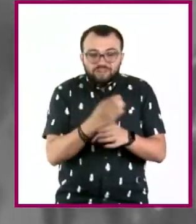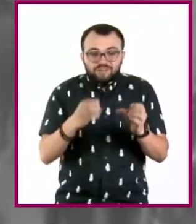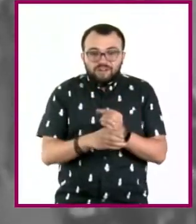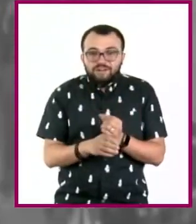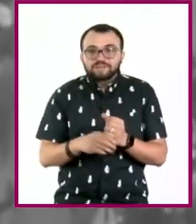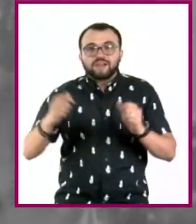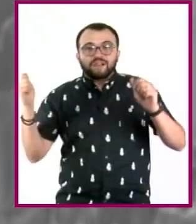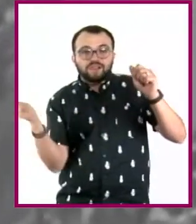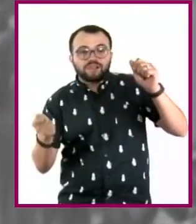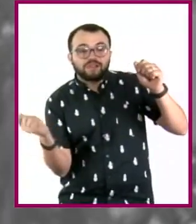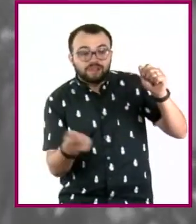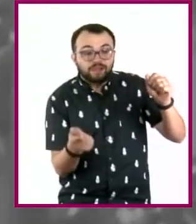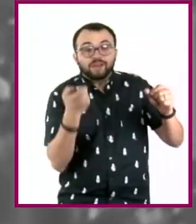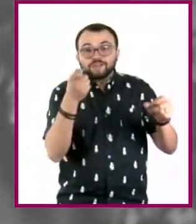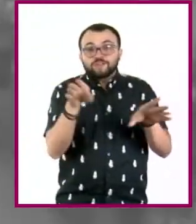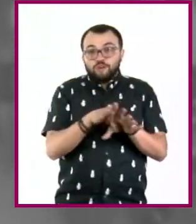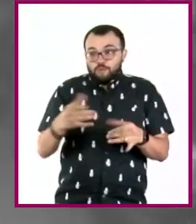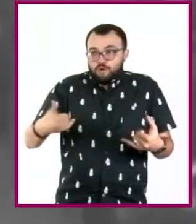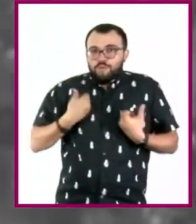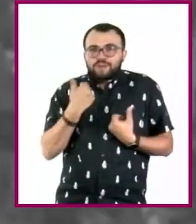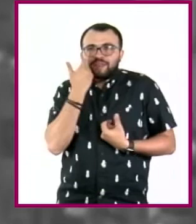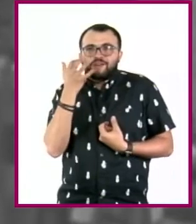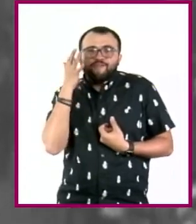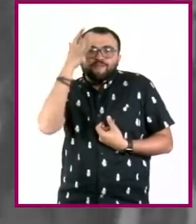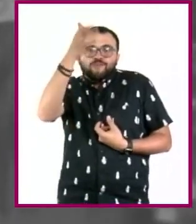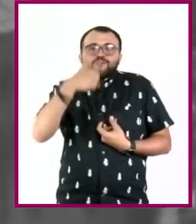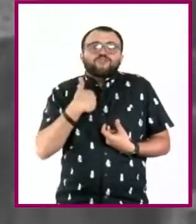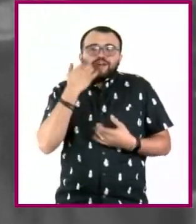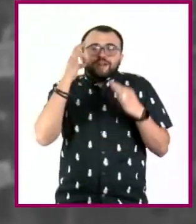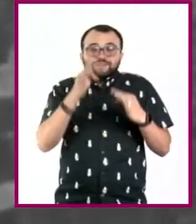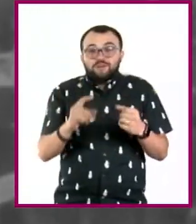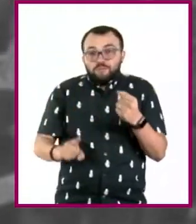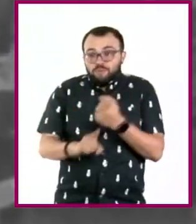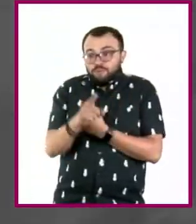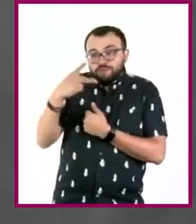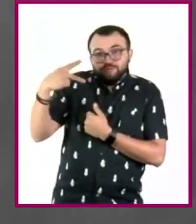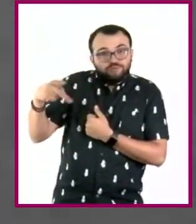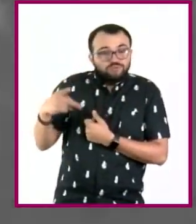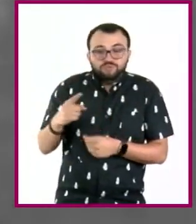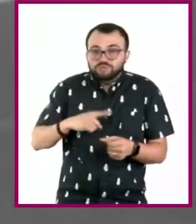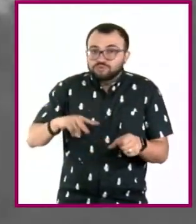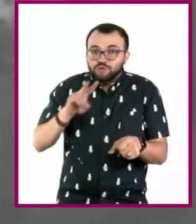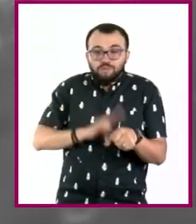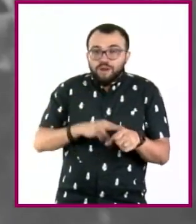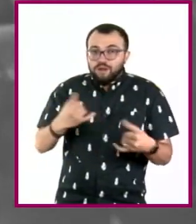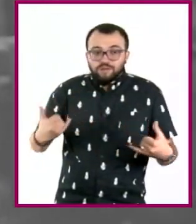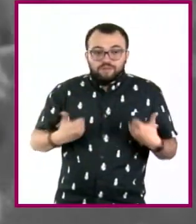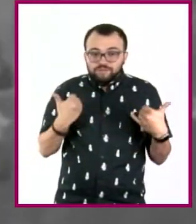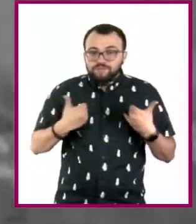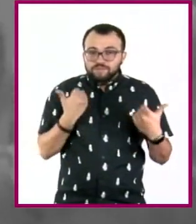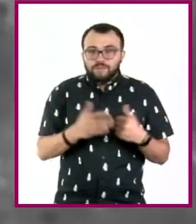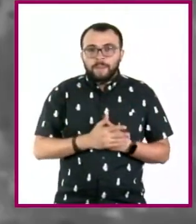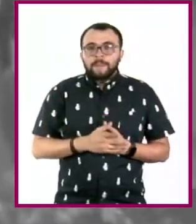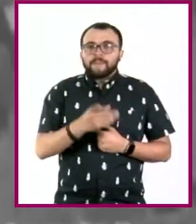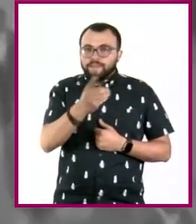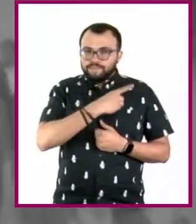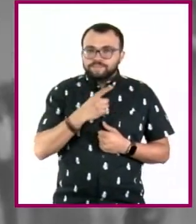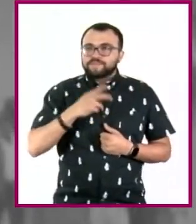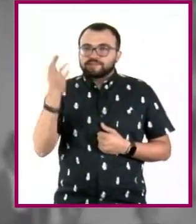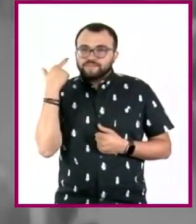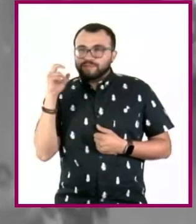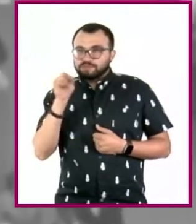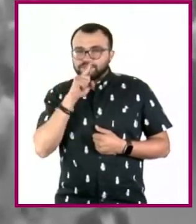que como jóvenes con anhelos y aspiraciones, con problemas que son propios a su condición de jóvenes. Es cierto, escucha lo que dice la